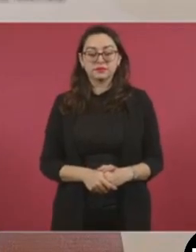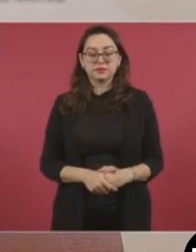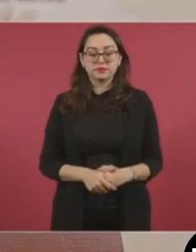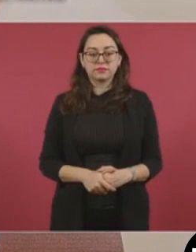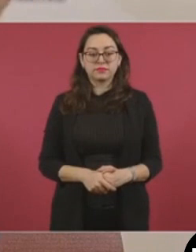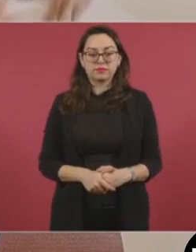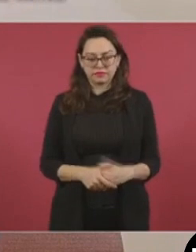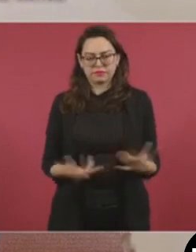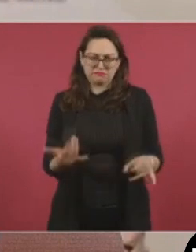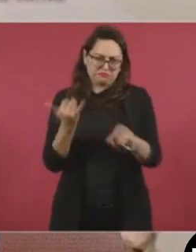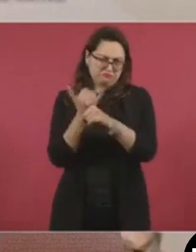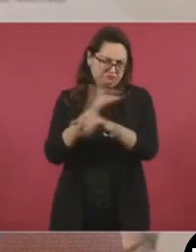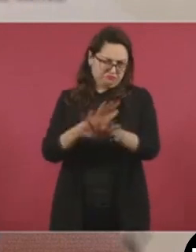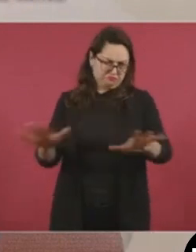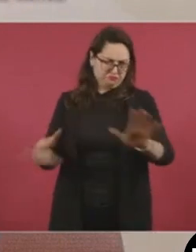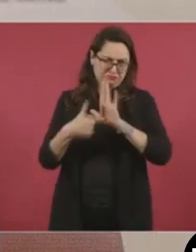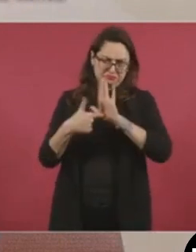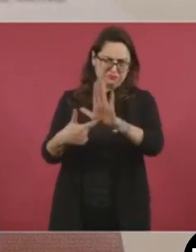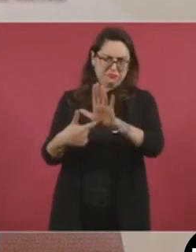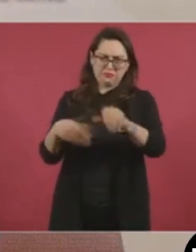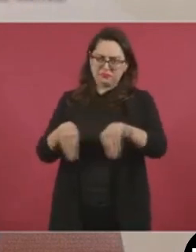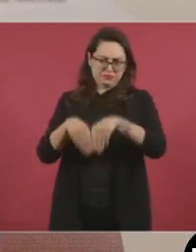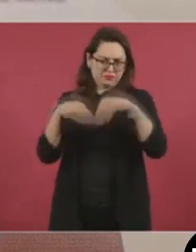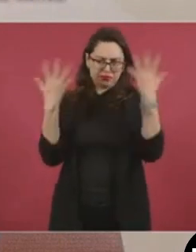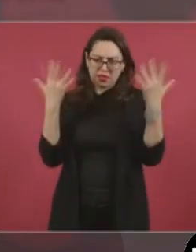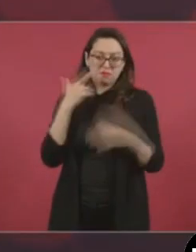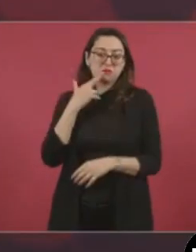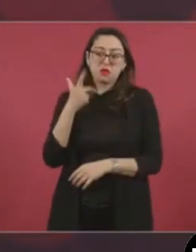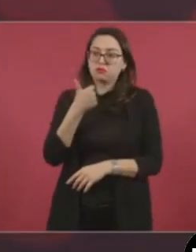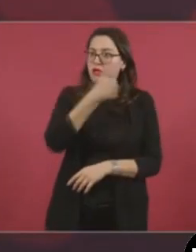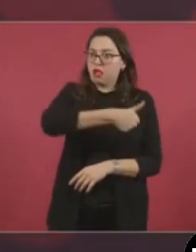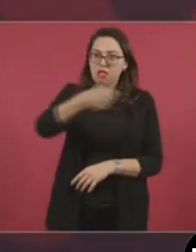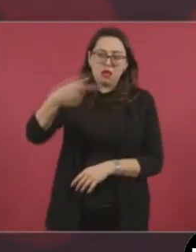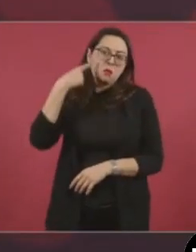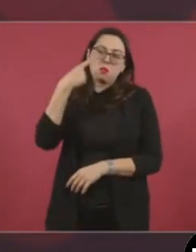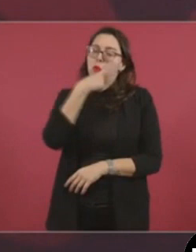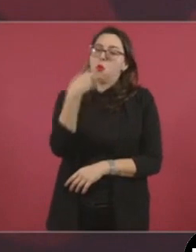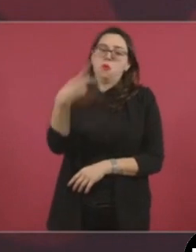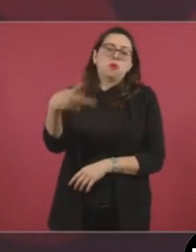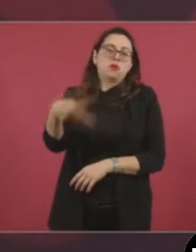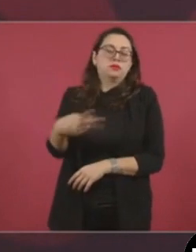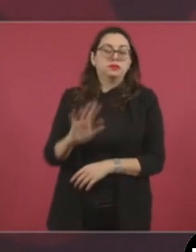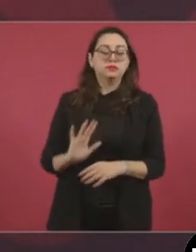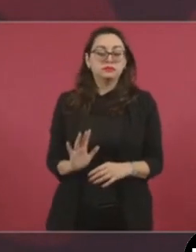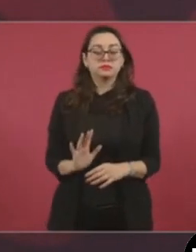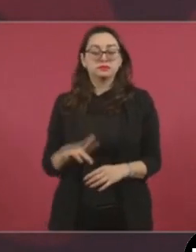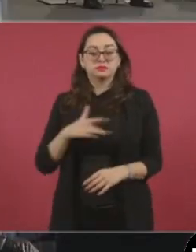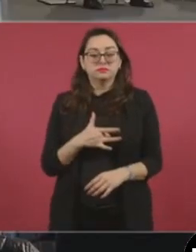Porque a lo mejor es informal y ya cada quien